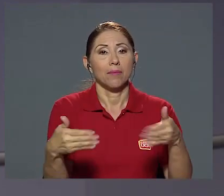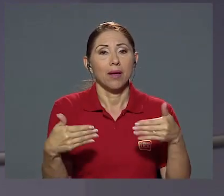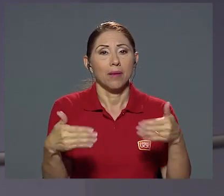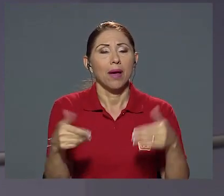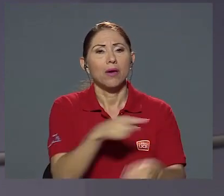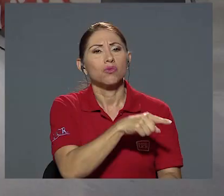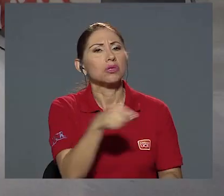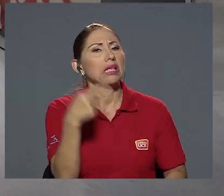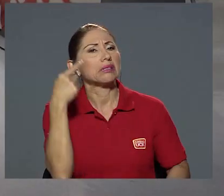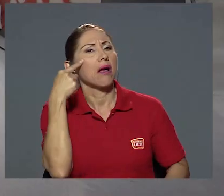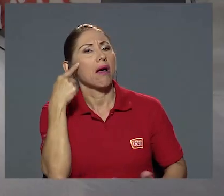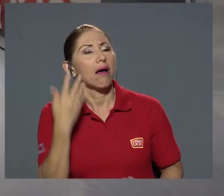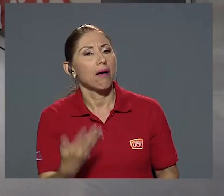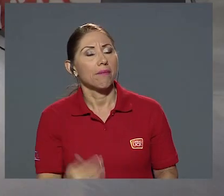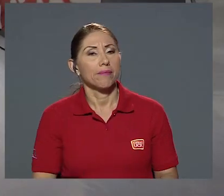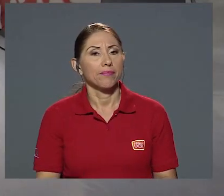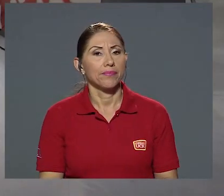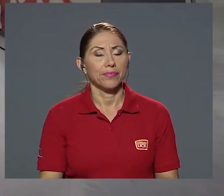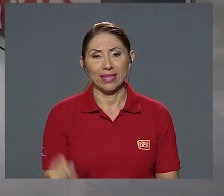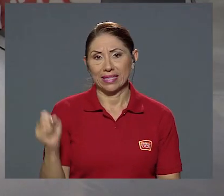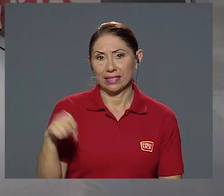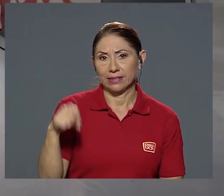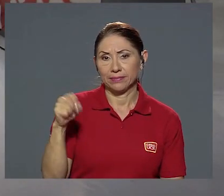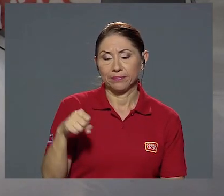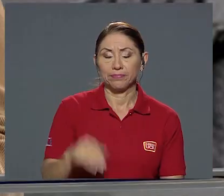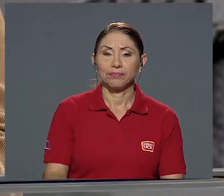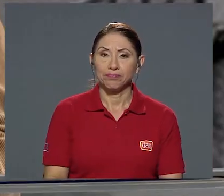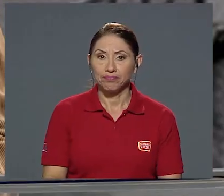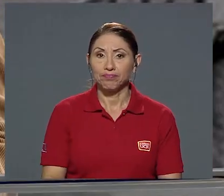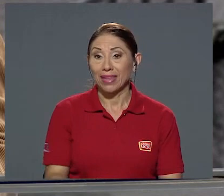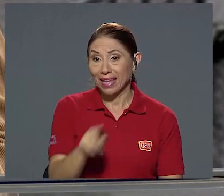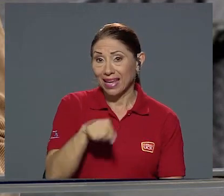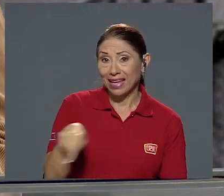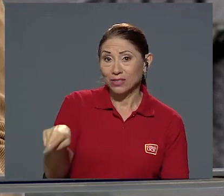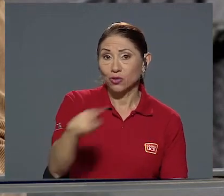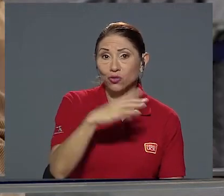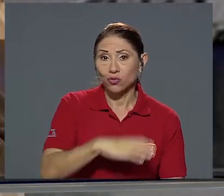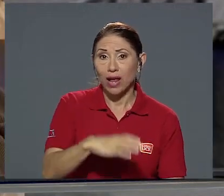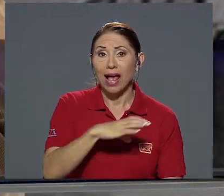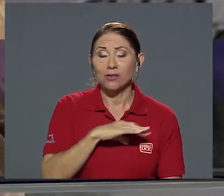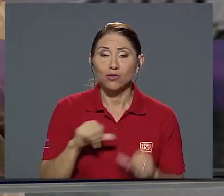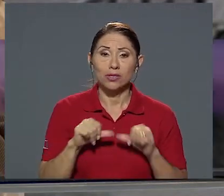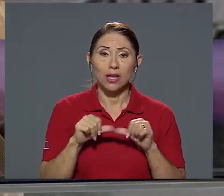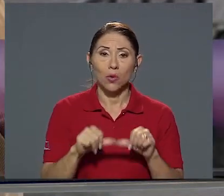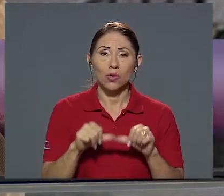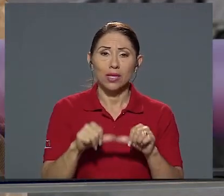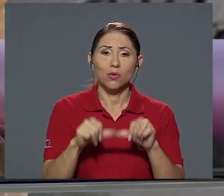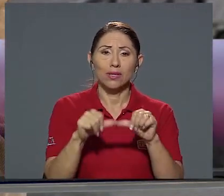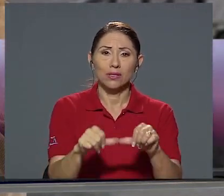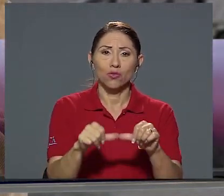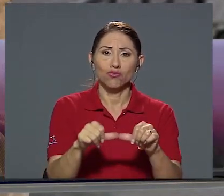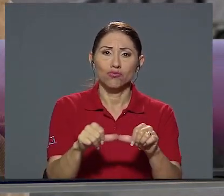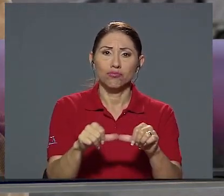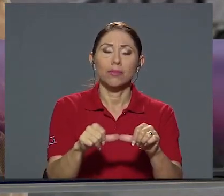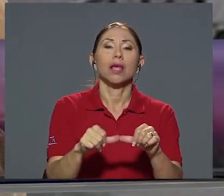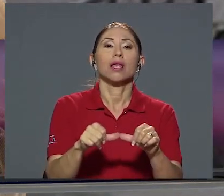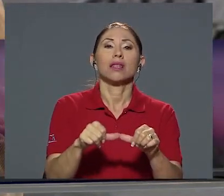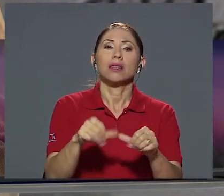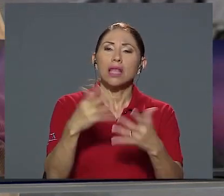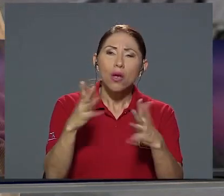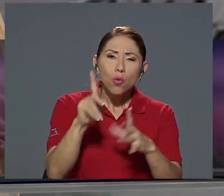valoran ustedes esto? Sí, bueno, evidentemente son rasgos de continuación de un contexto que ya